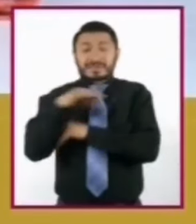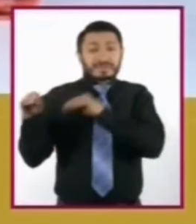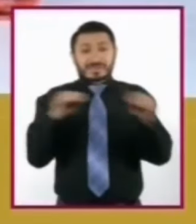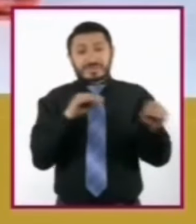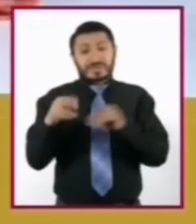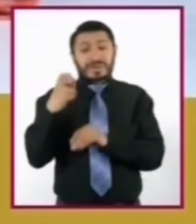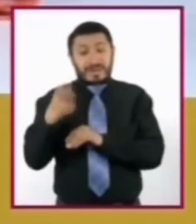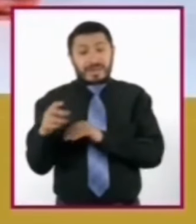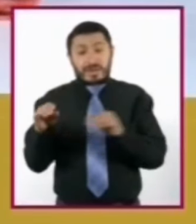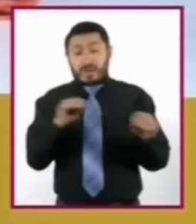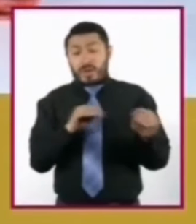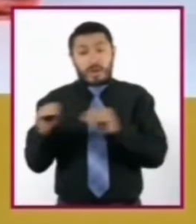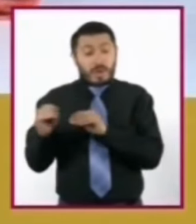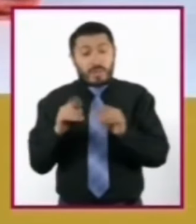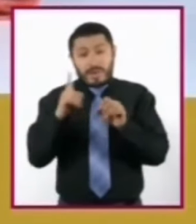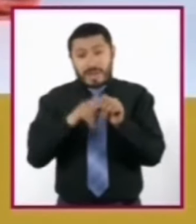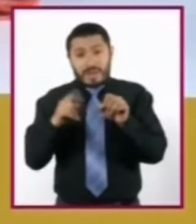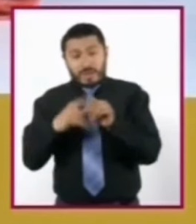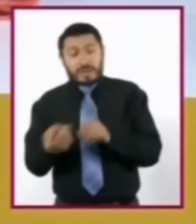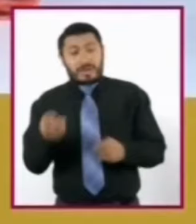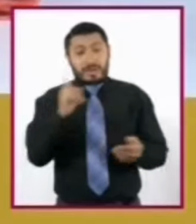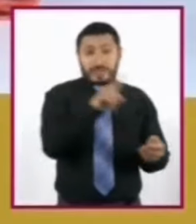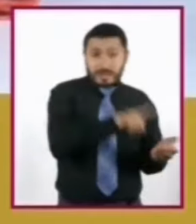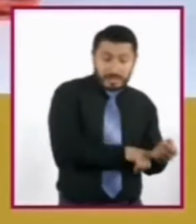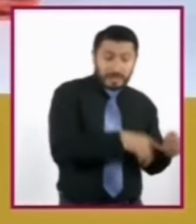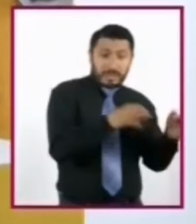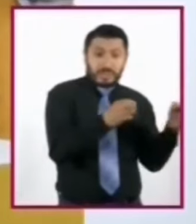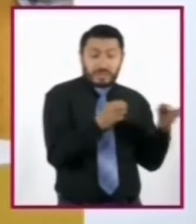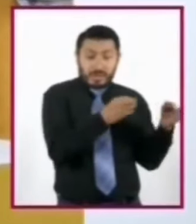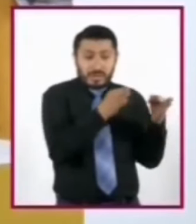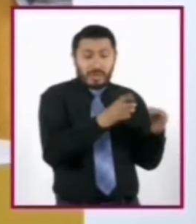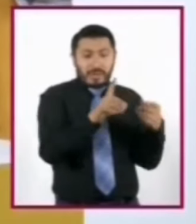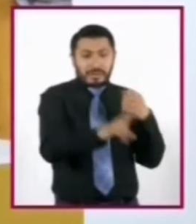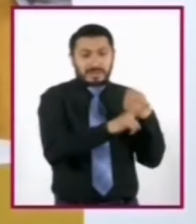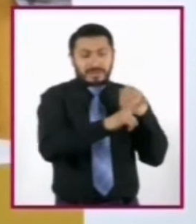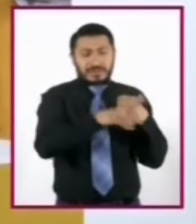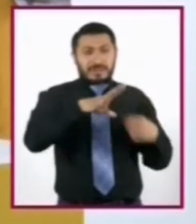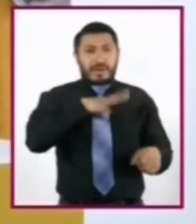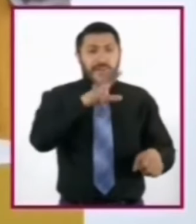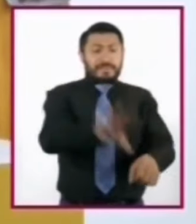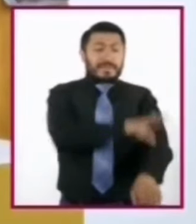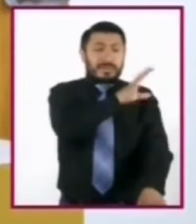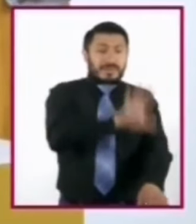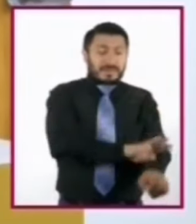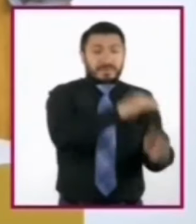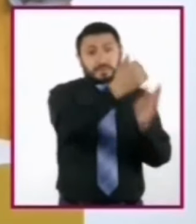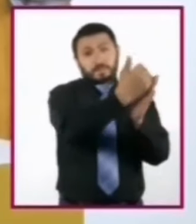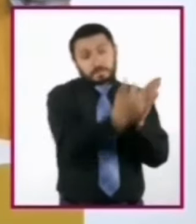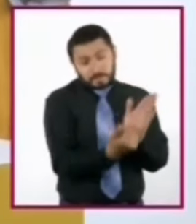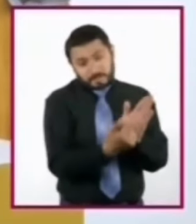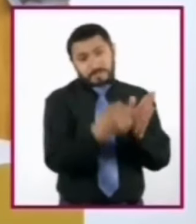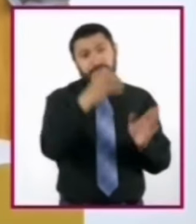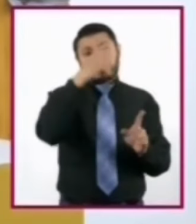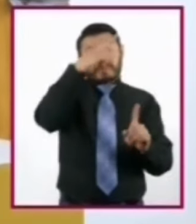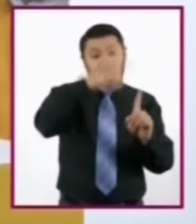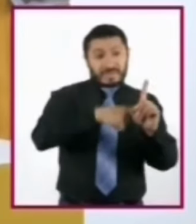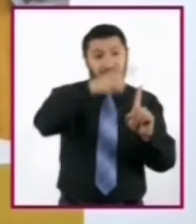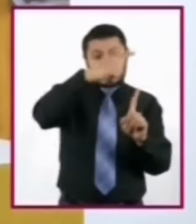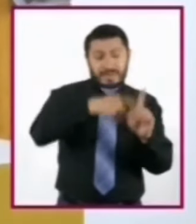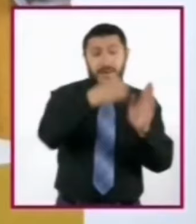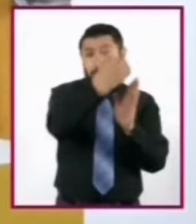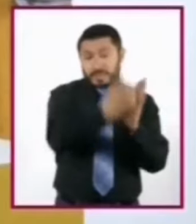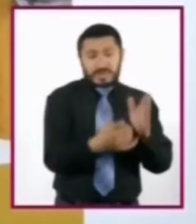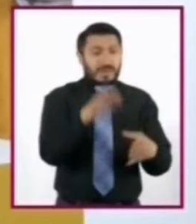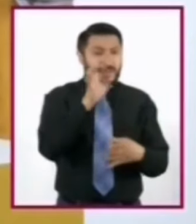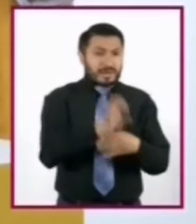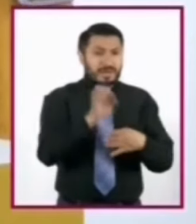colorante. En el vaso con agua fría, la energía cinética tiene menor magnitud. Por lo tanto, las partículas se